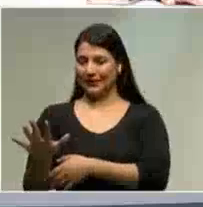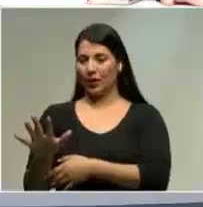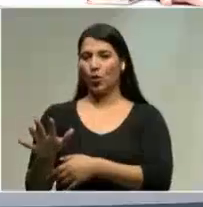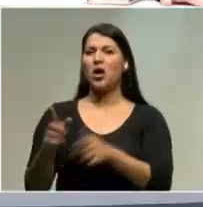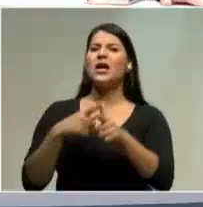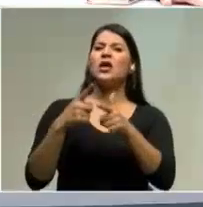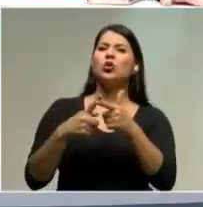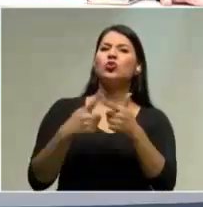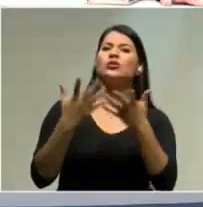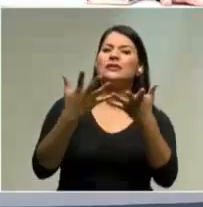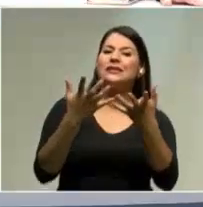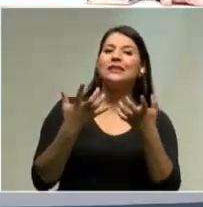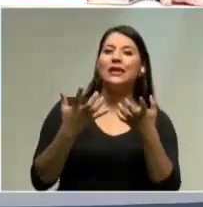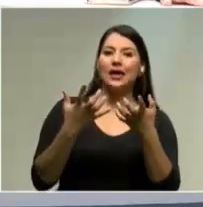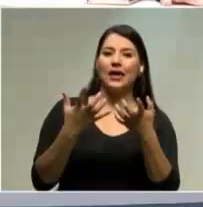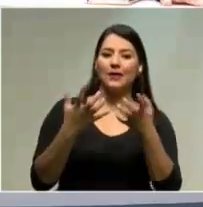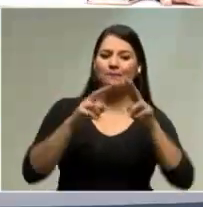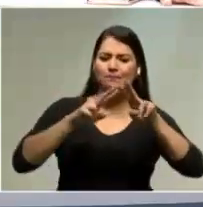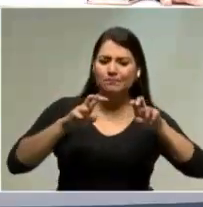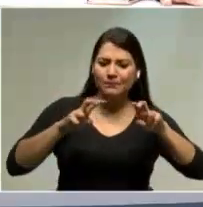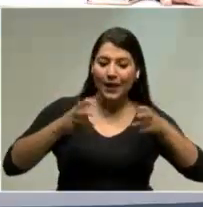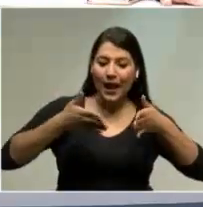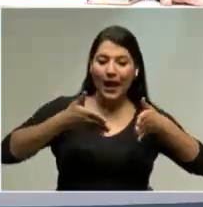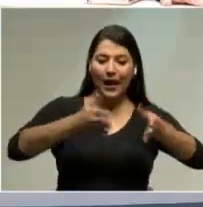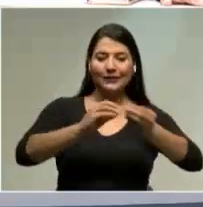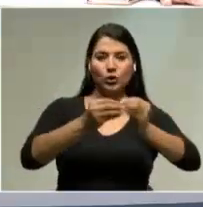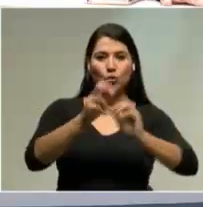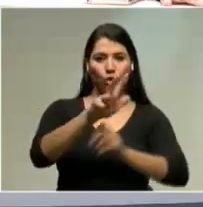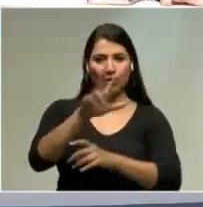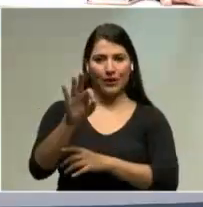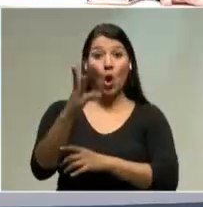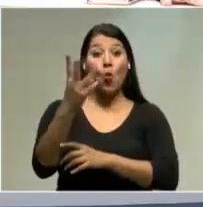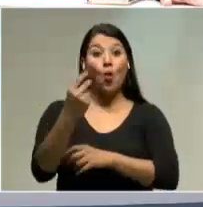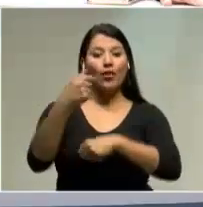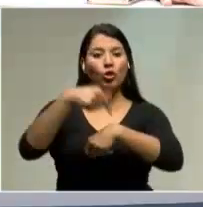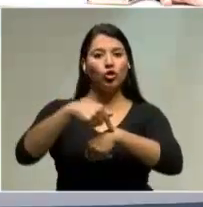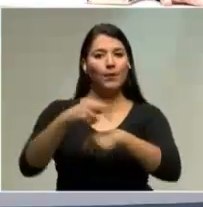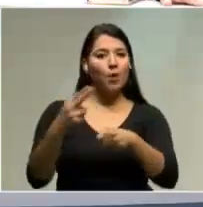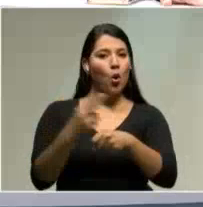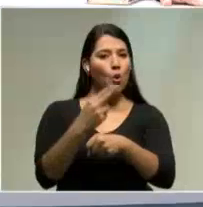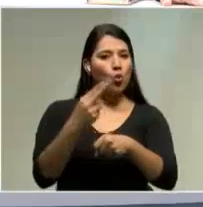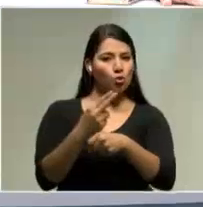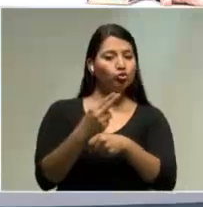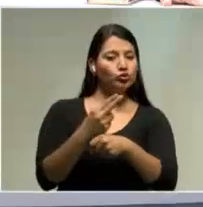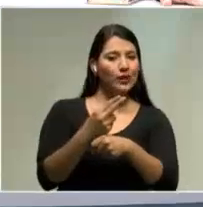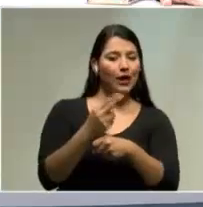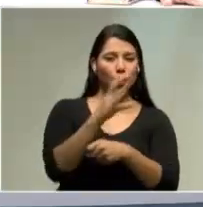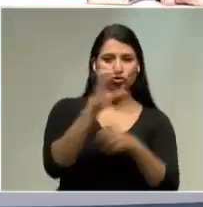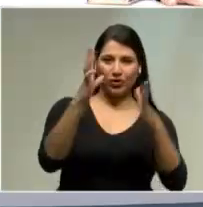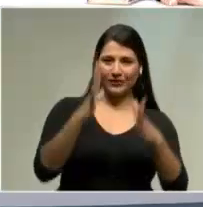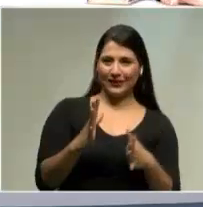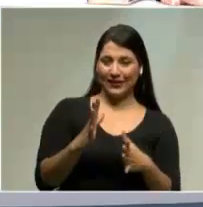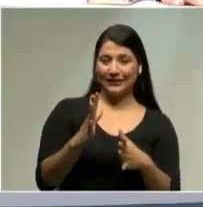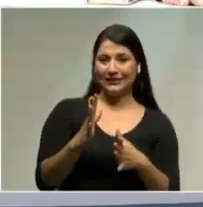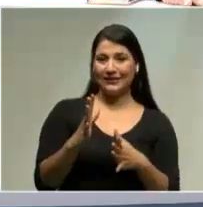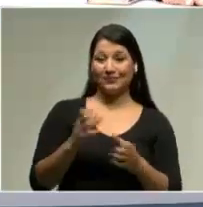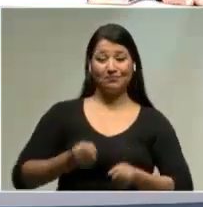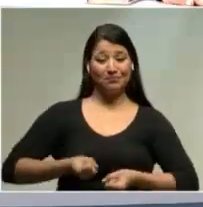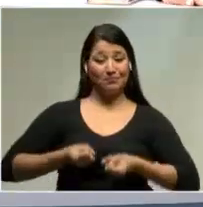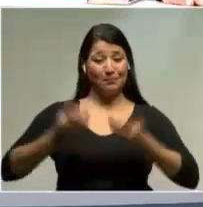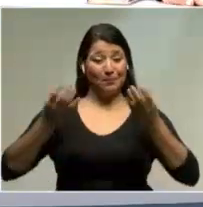Ruta 39 y cuánto tiempo gastan los costarricenses, porque no es una inversión, es un gasto de los costarricenses en las